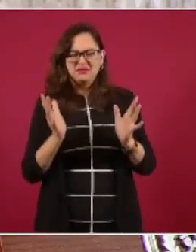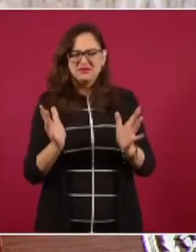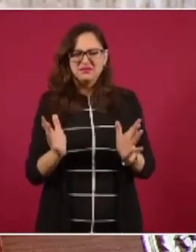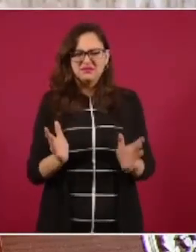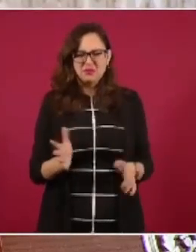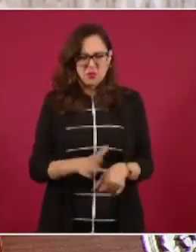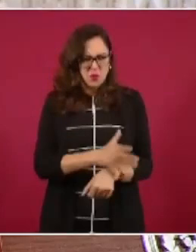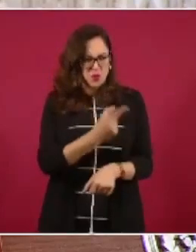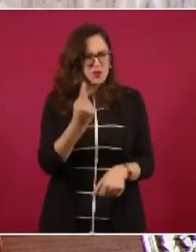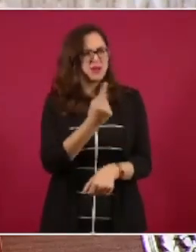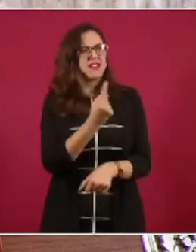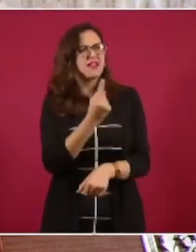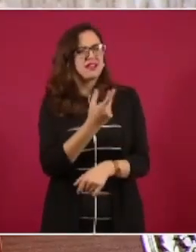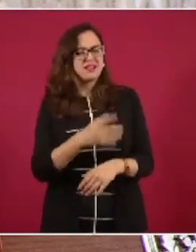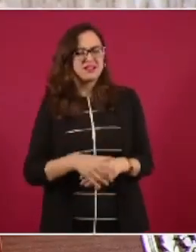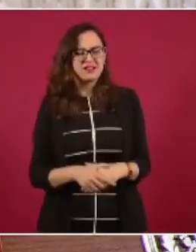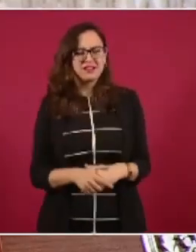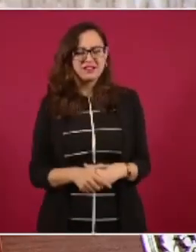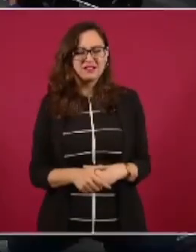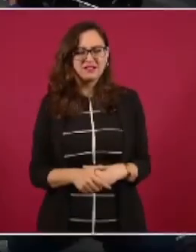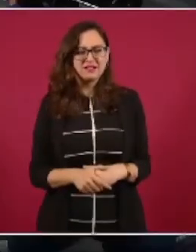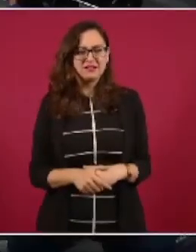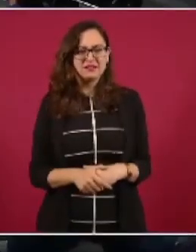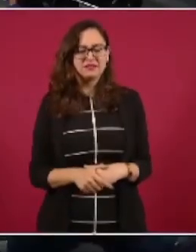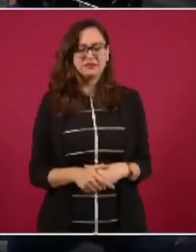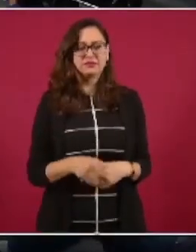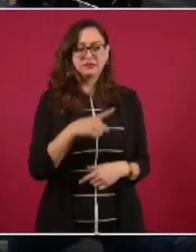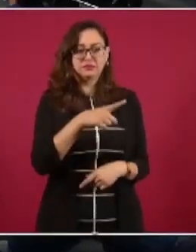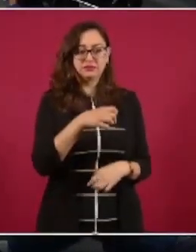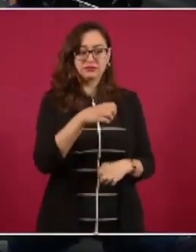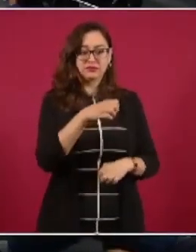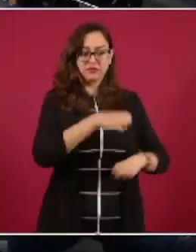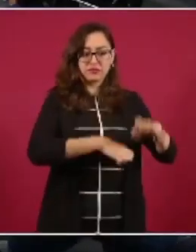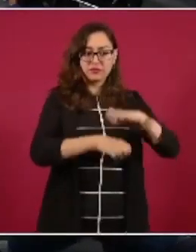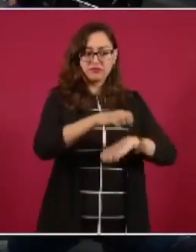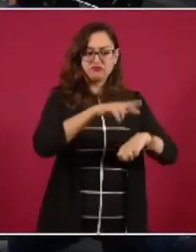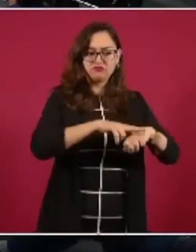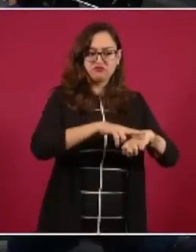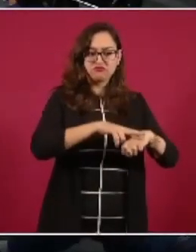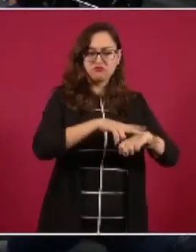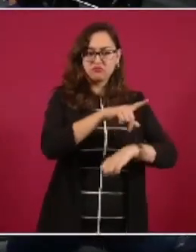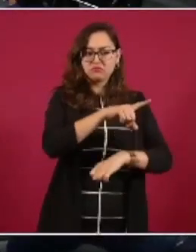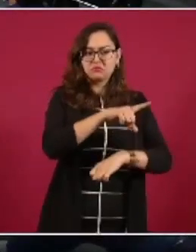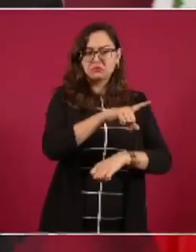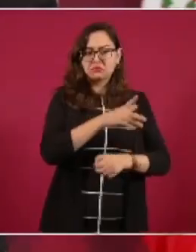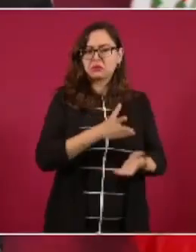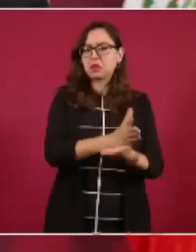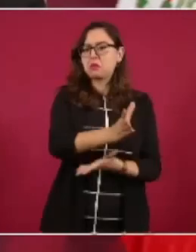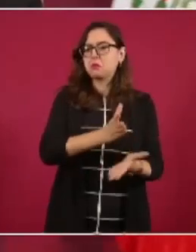Pero no era tanto el embajador, sino era que se lo permitían.